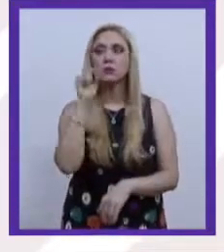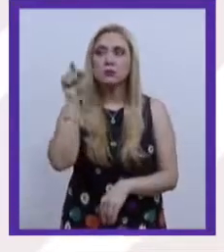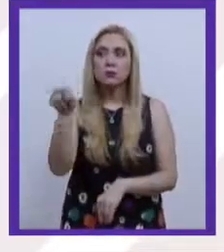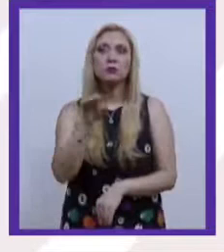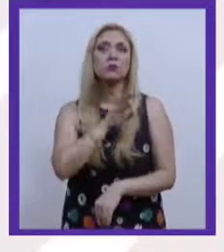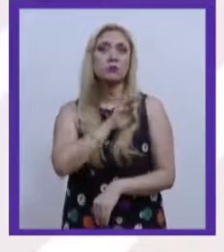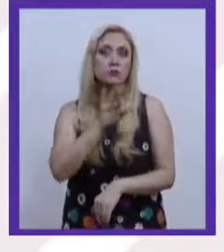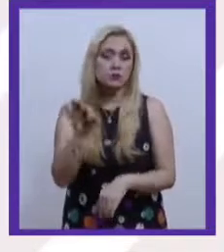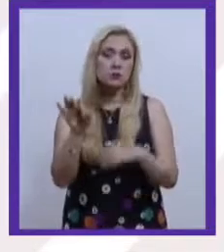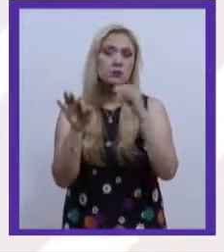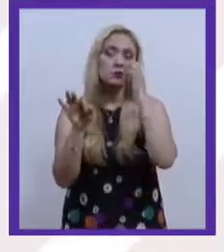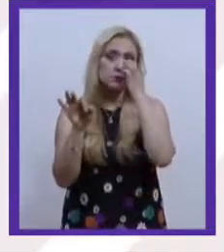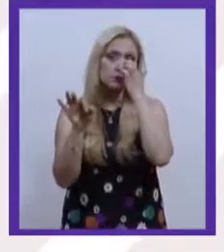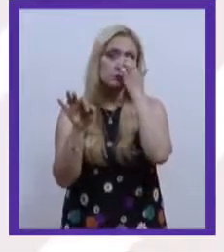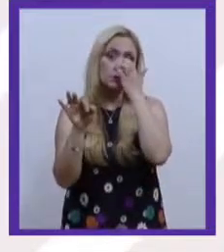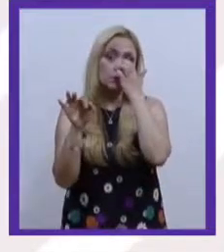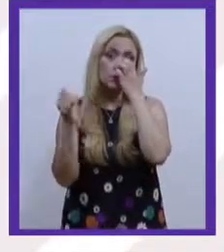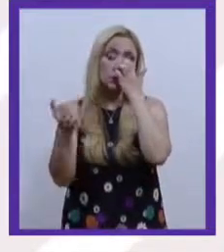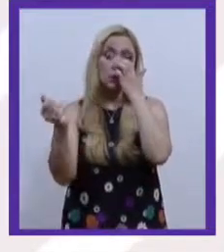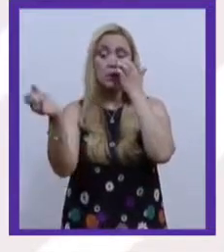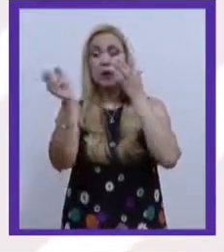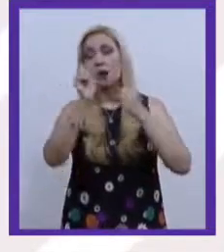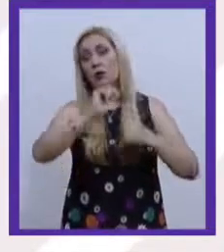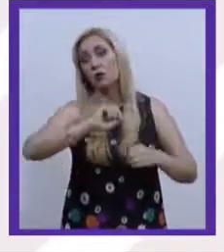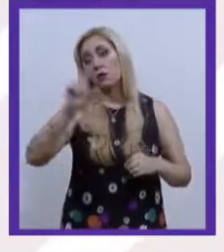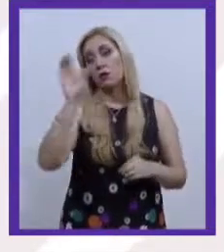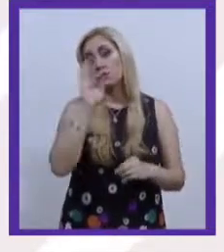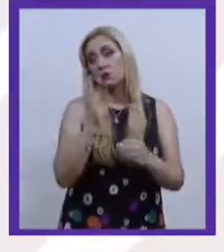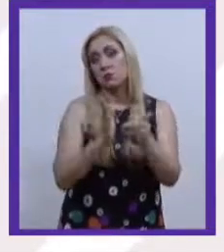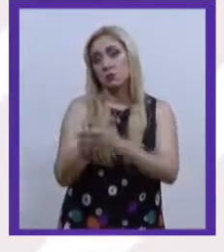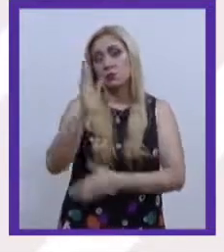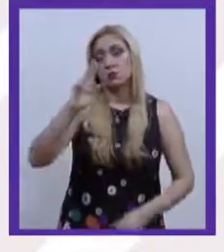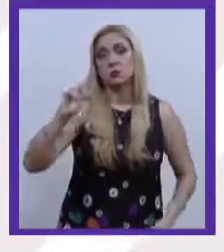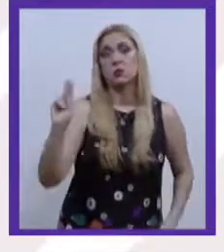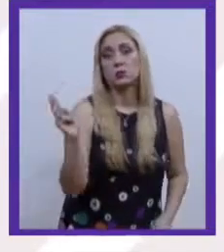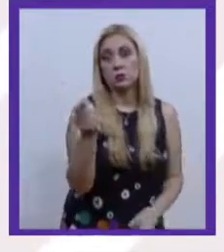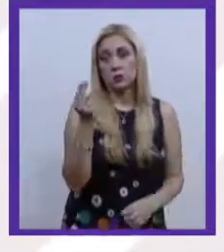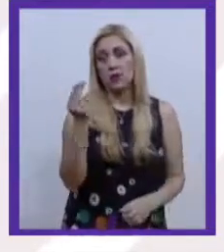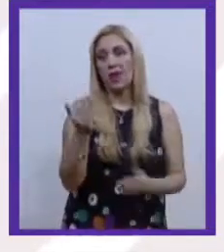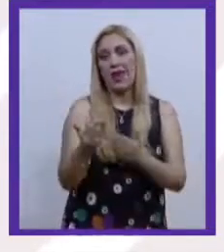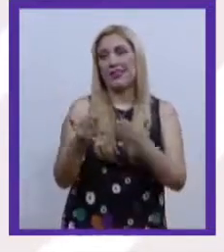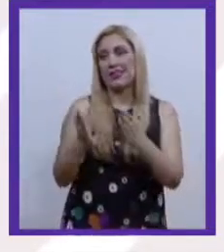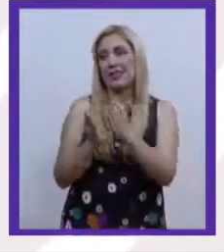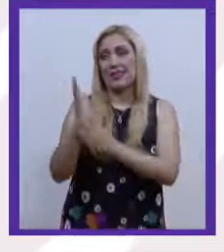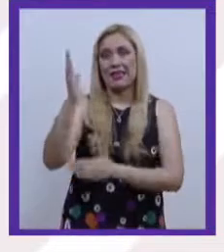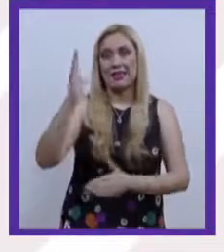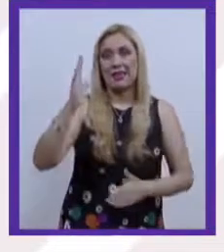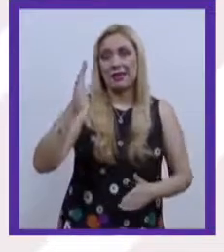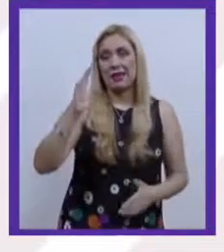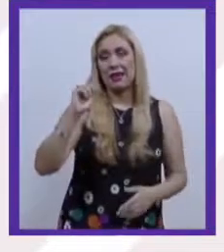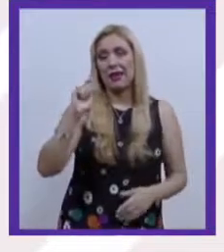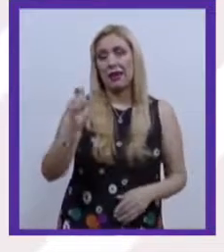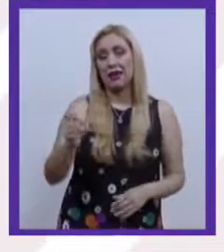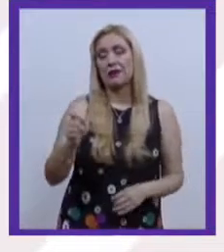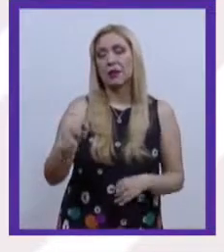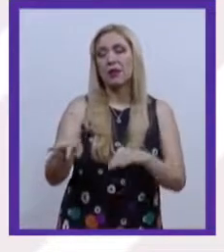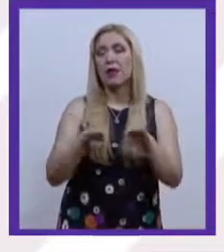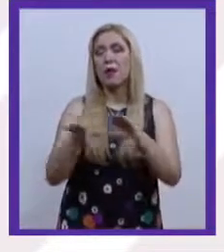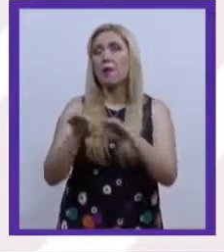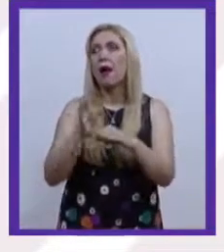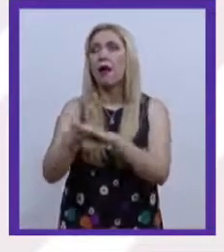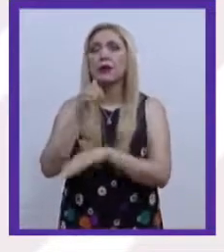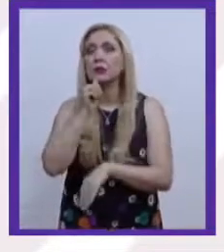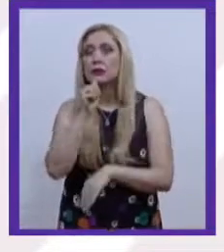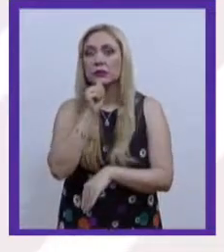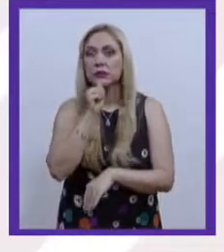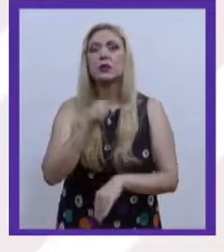llega hasta en los estudios profesionales, digamos, antes de pasar al tema del trabajo por parte